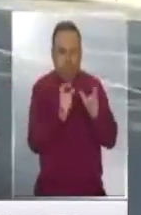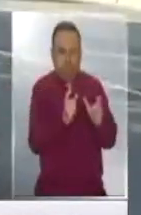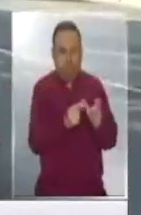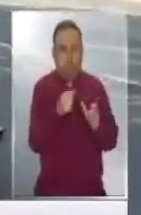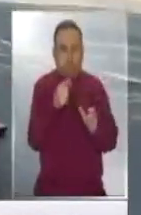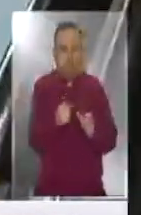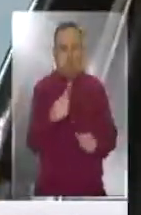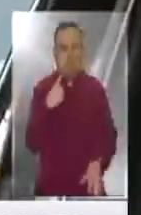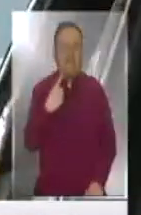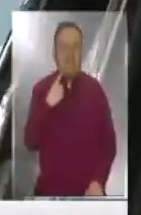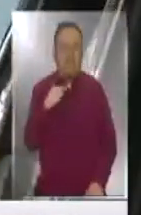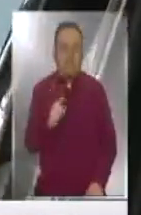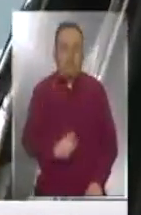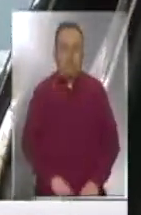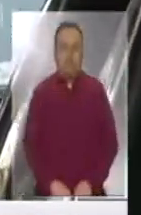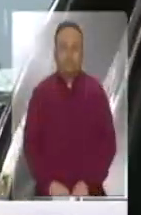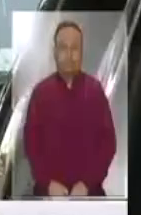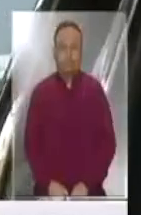Quilicura.